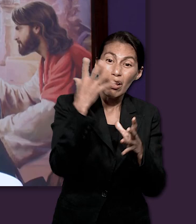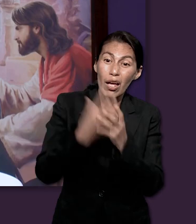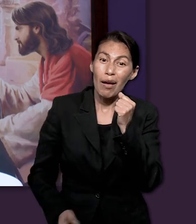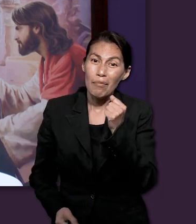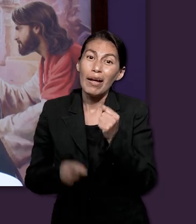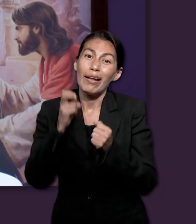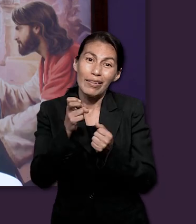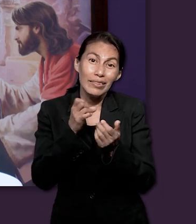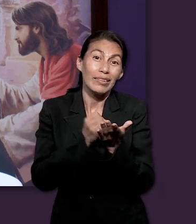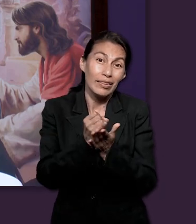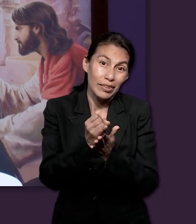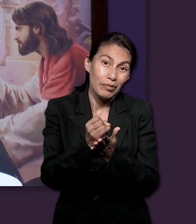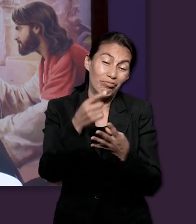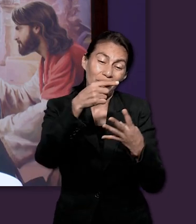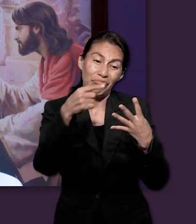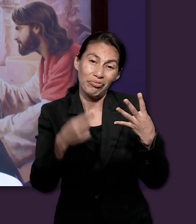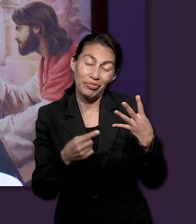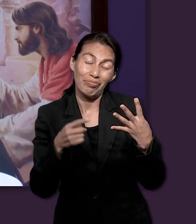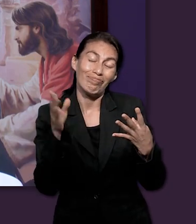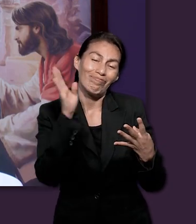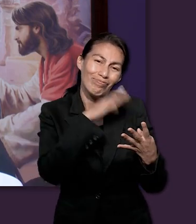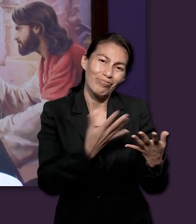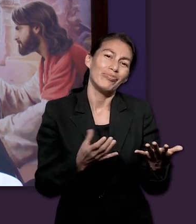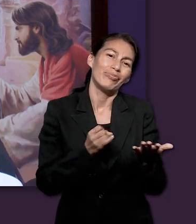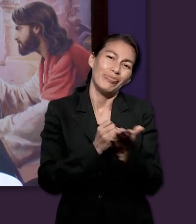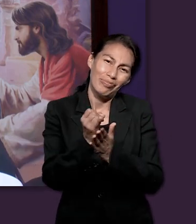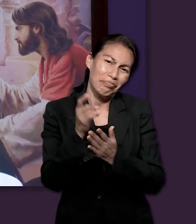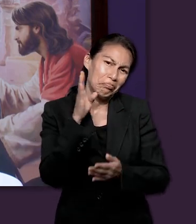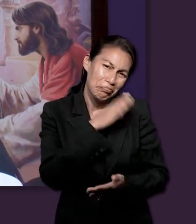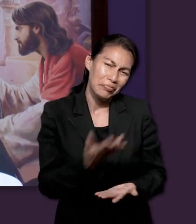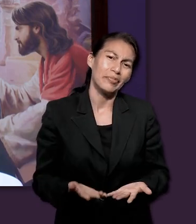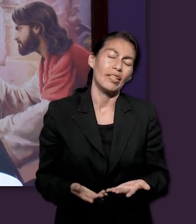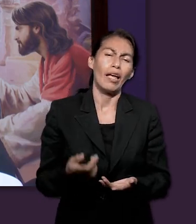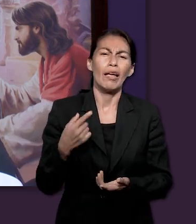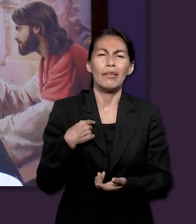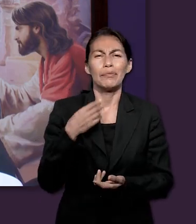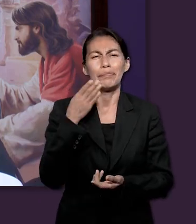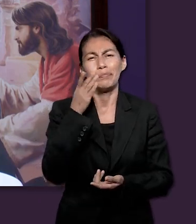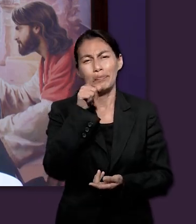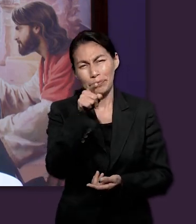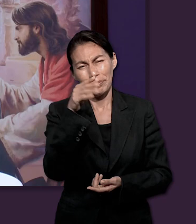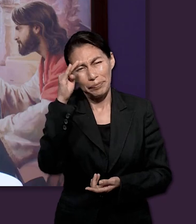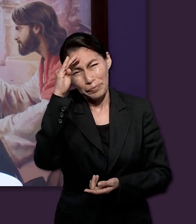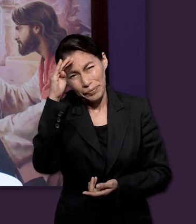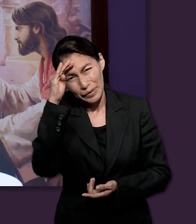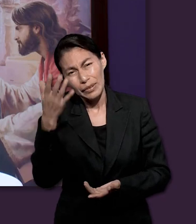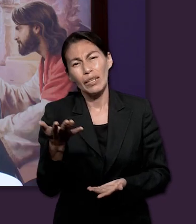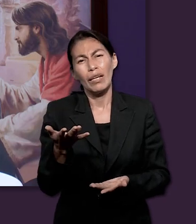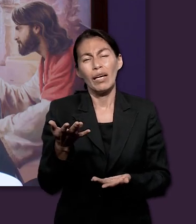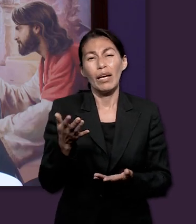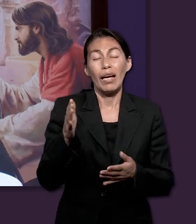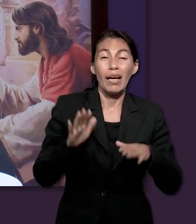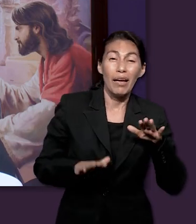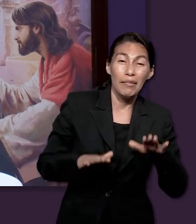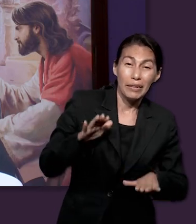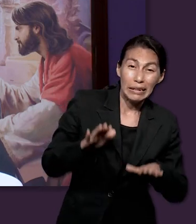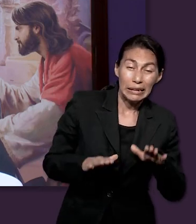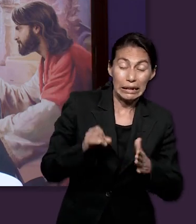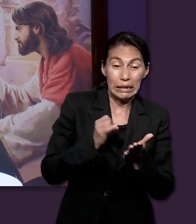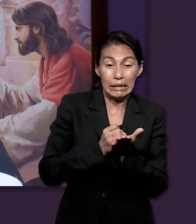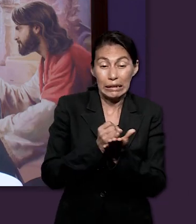tomó malas decisiones. Me gustaría llevarte a pensar que aunque a veces tomamos malas